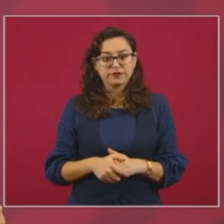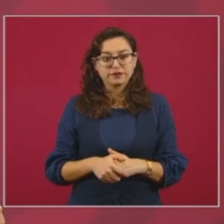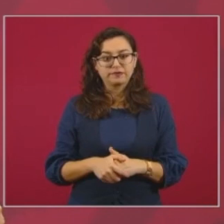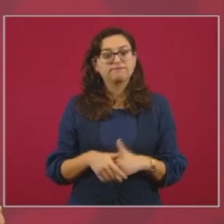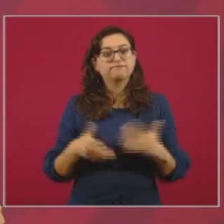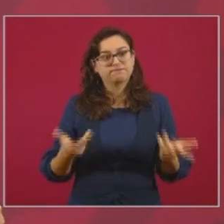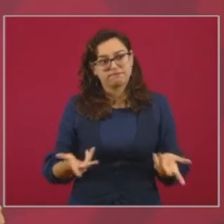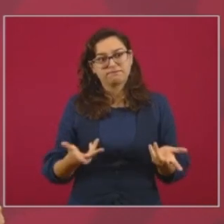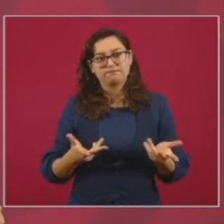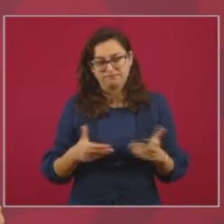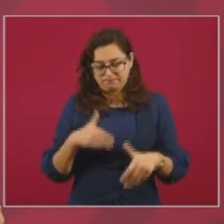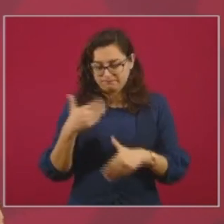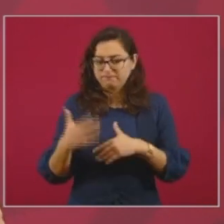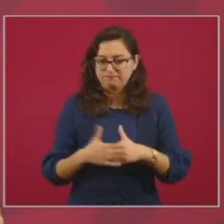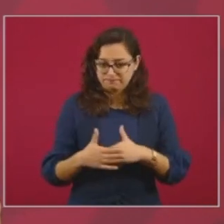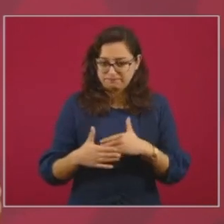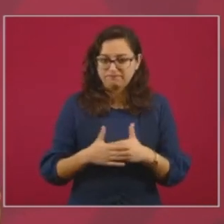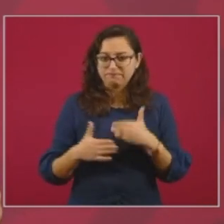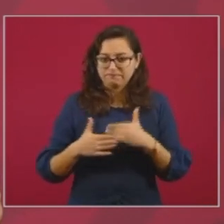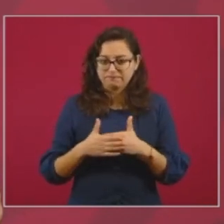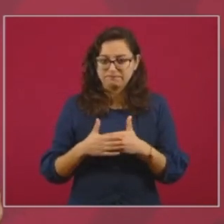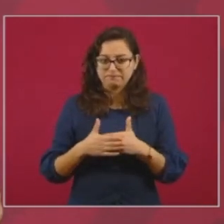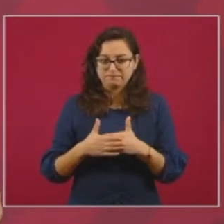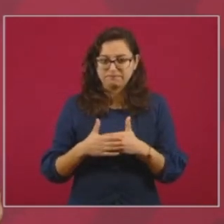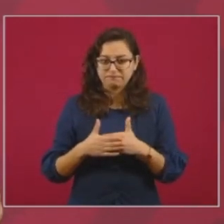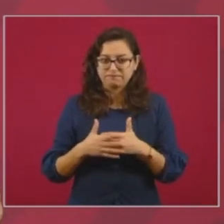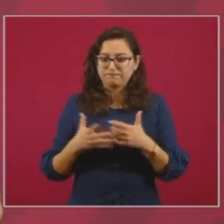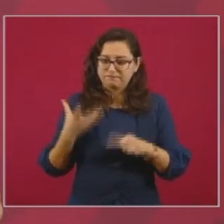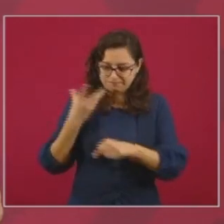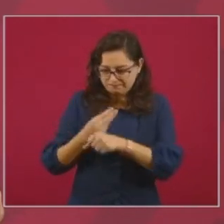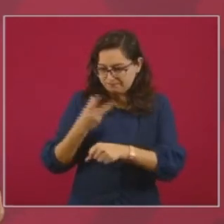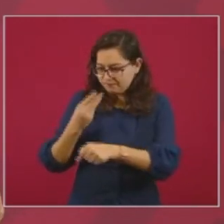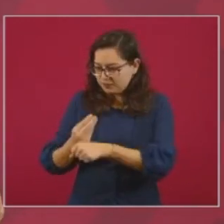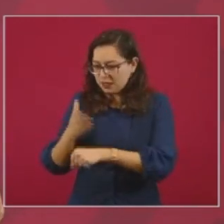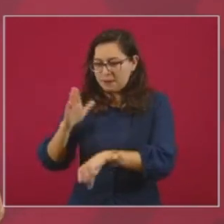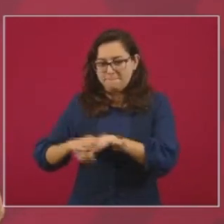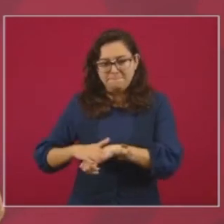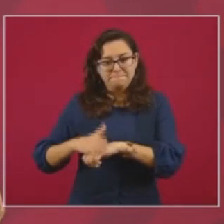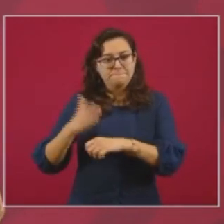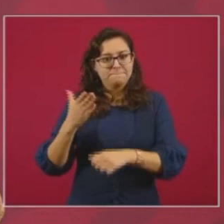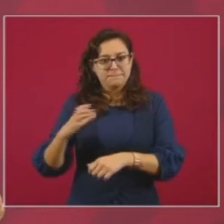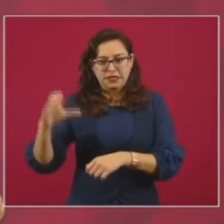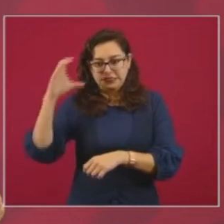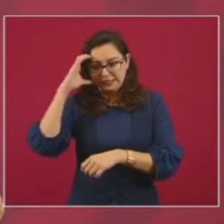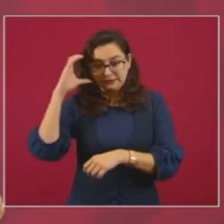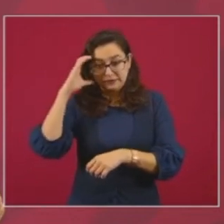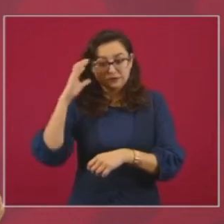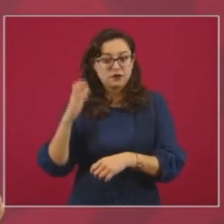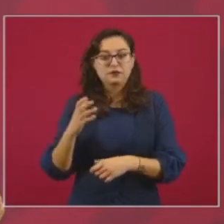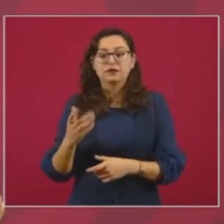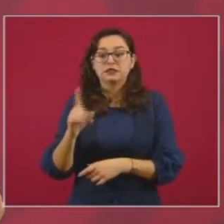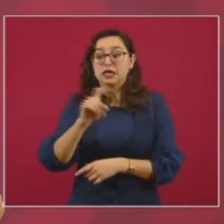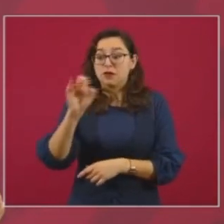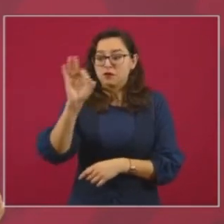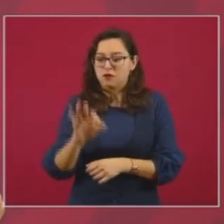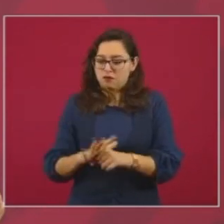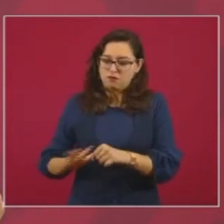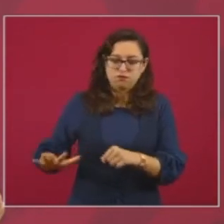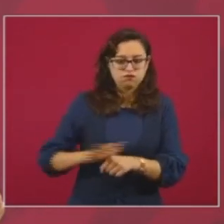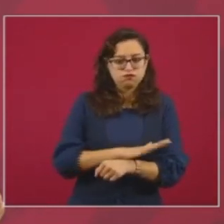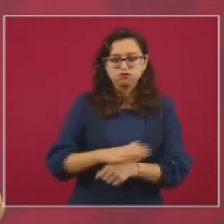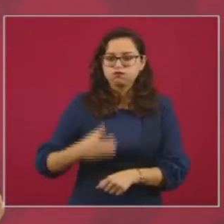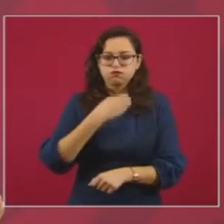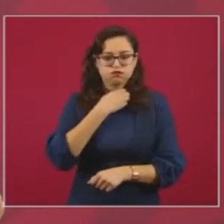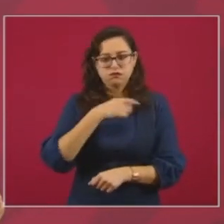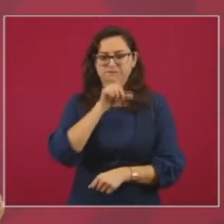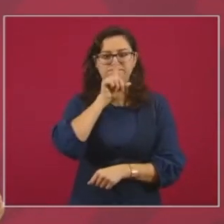y vamos a tener ya más camas, no vamos a ser rebasados, pero no queremos